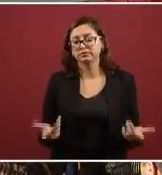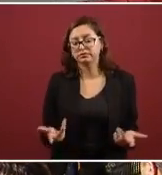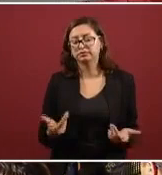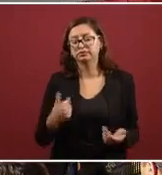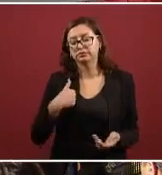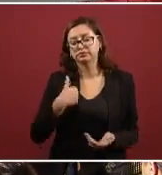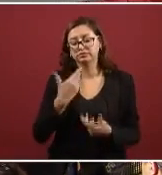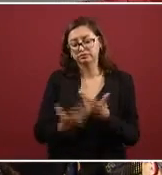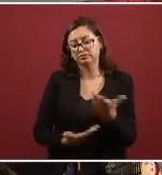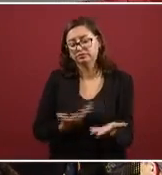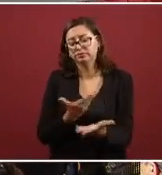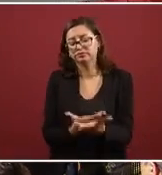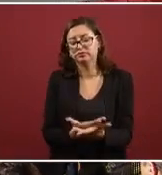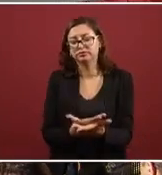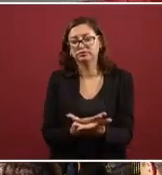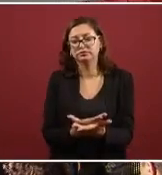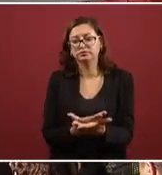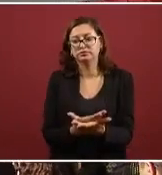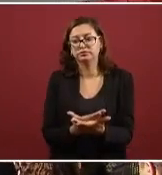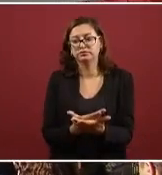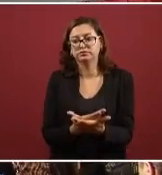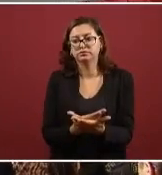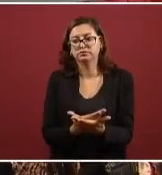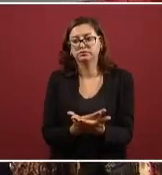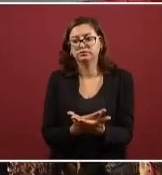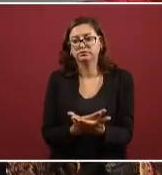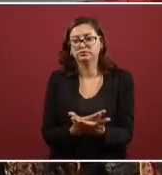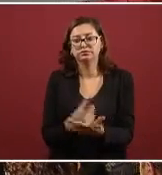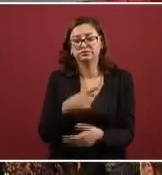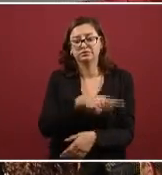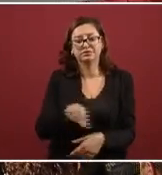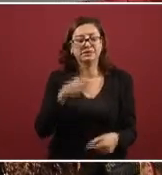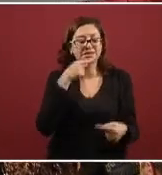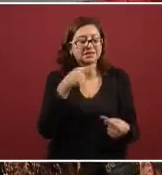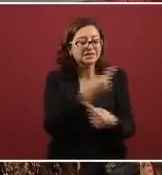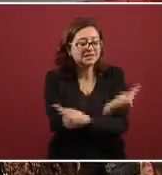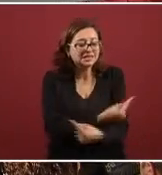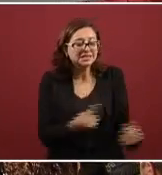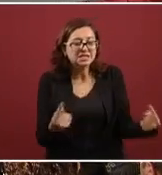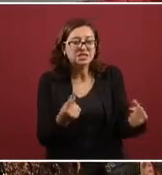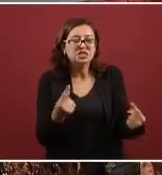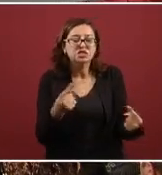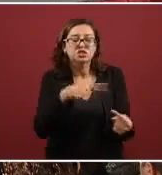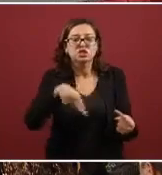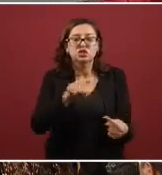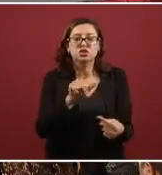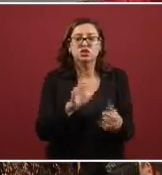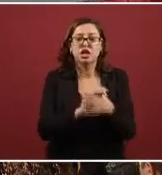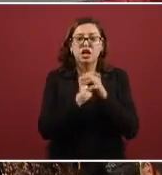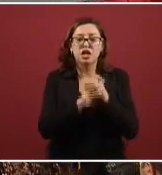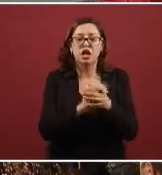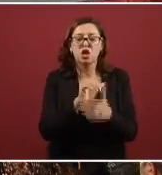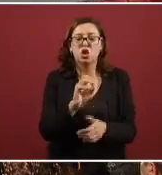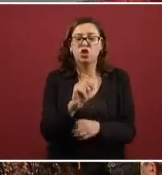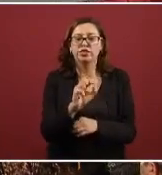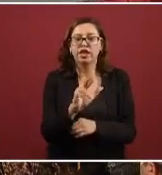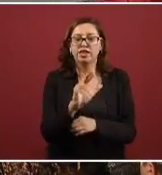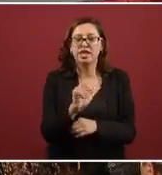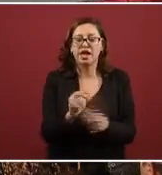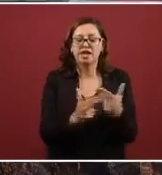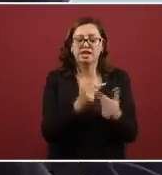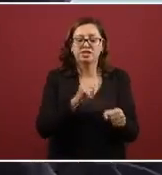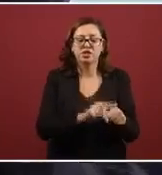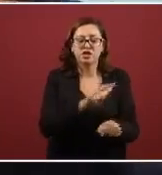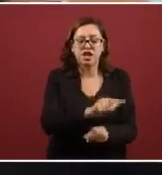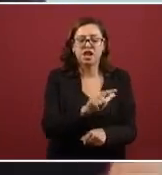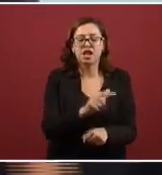los niños gritones de la Lotería Nacional, un proceso de insaculación del orden. ¿A qué se refiere esto?